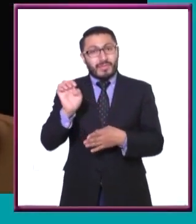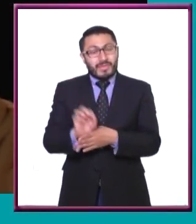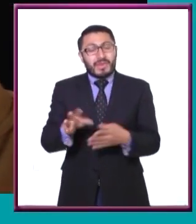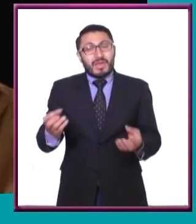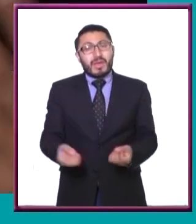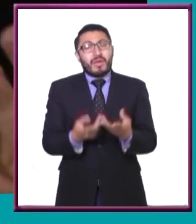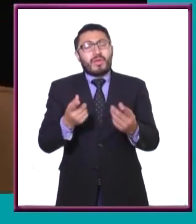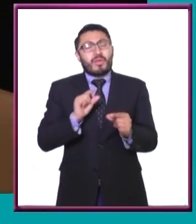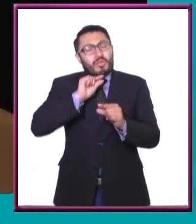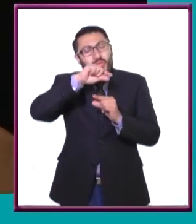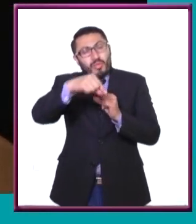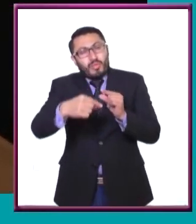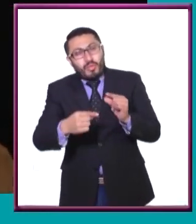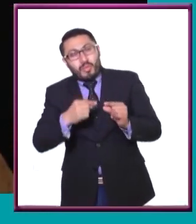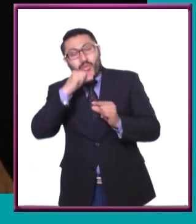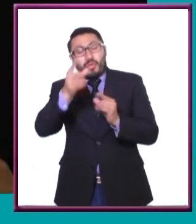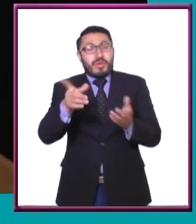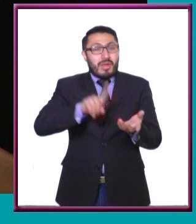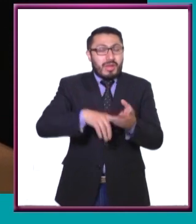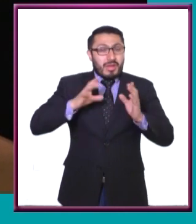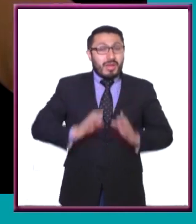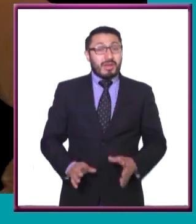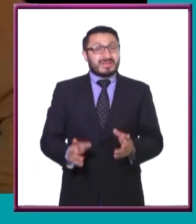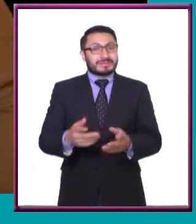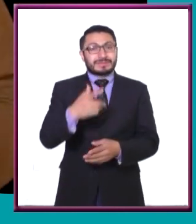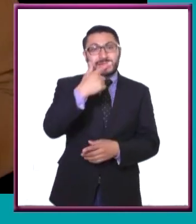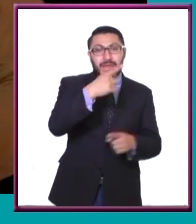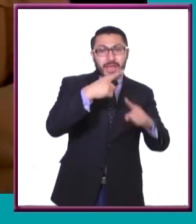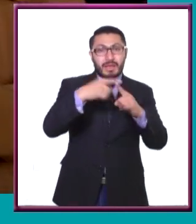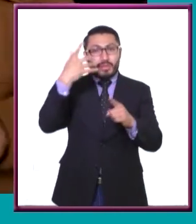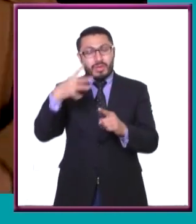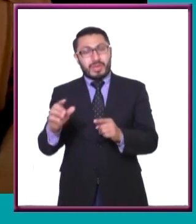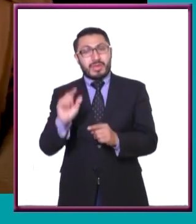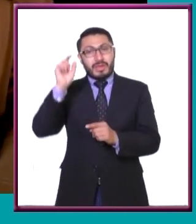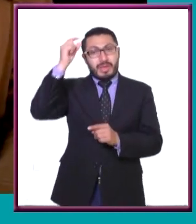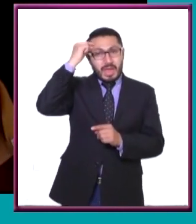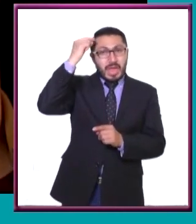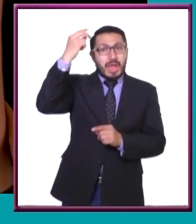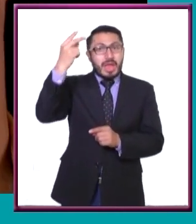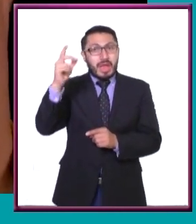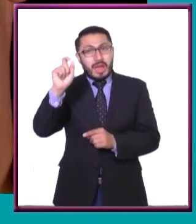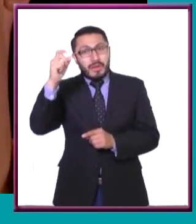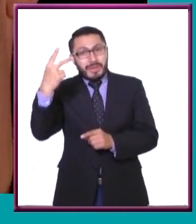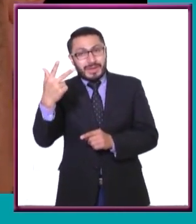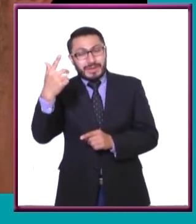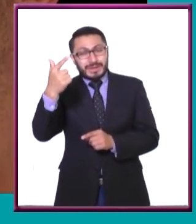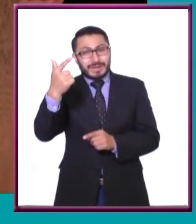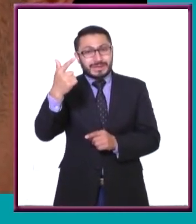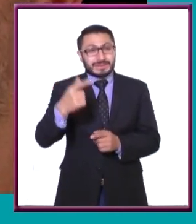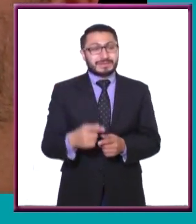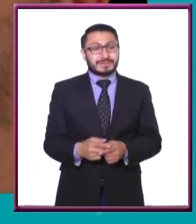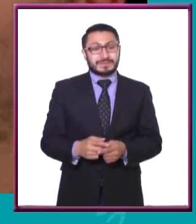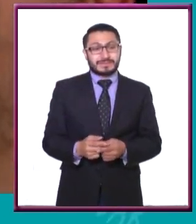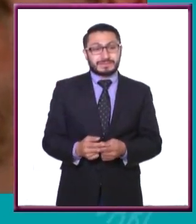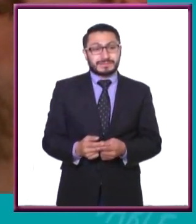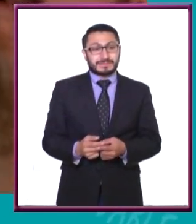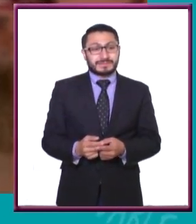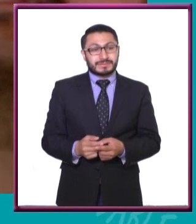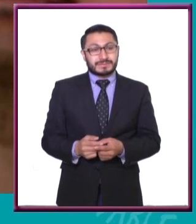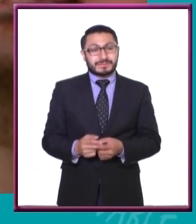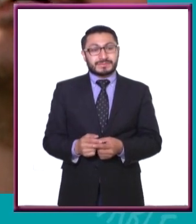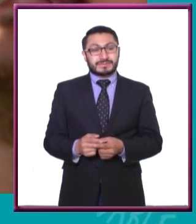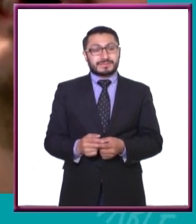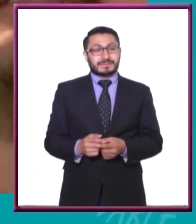Entonces, Vidmara, ¿cuántos átomos resultó que tenemos los seres humanos? 7 por 10 a la 27. 7 por 10 a